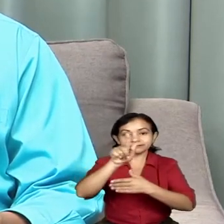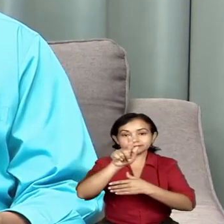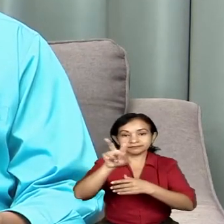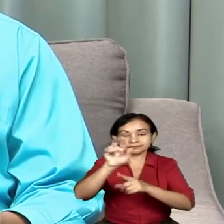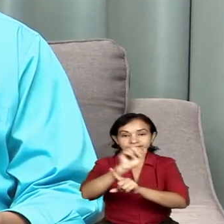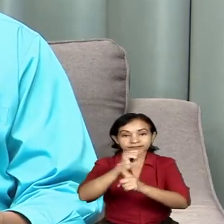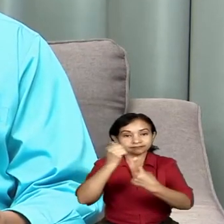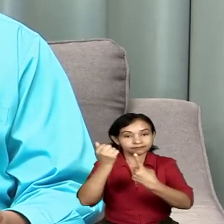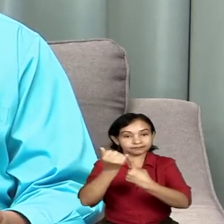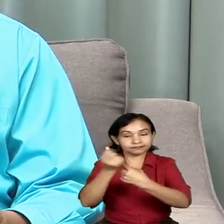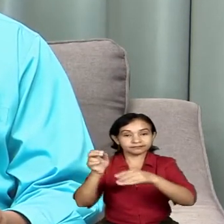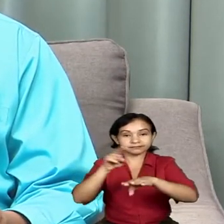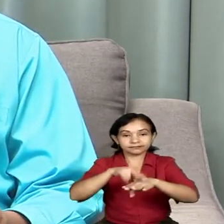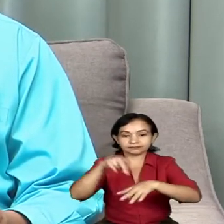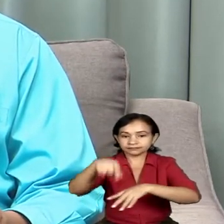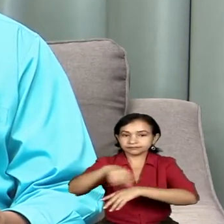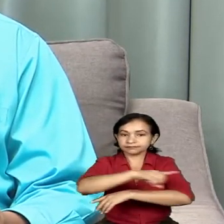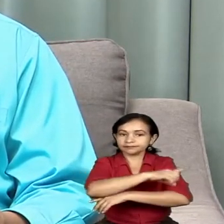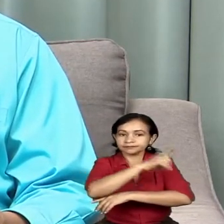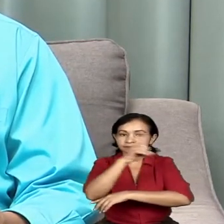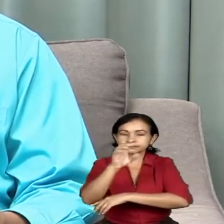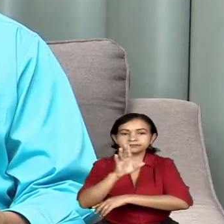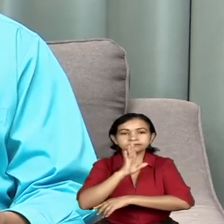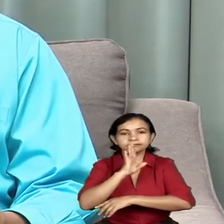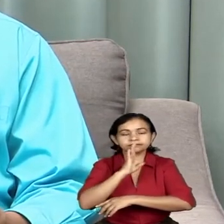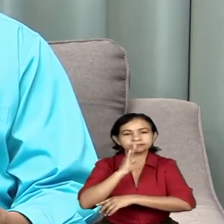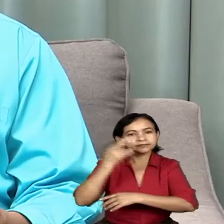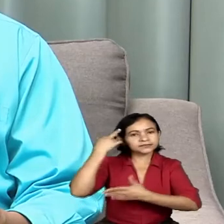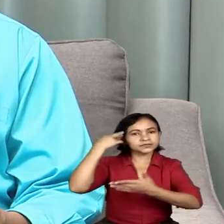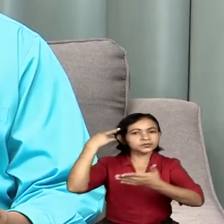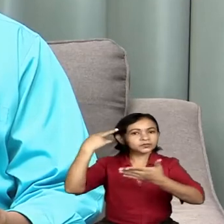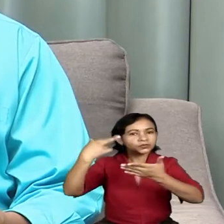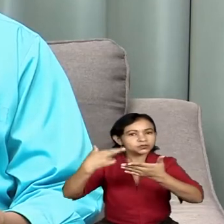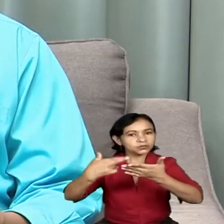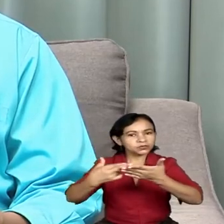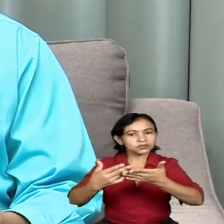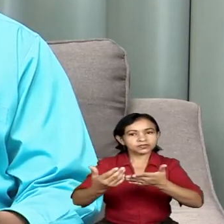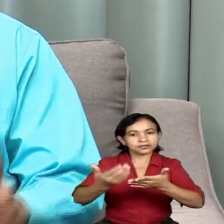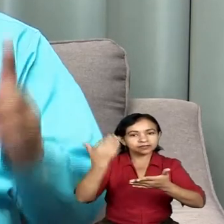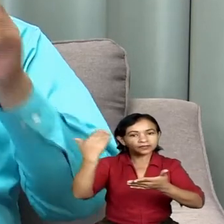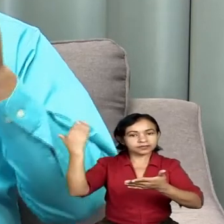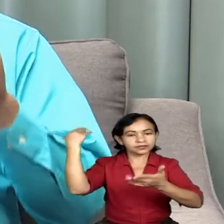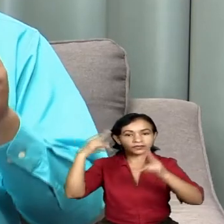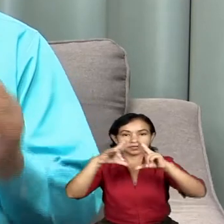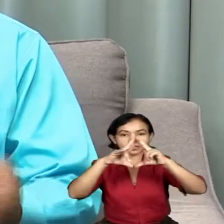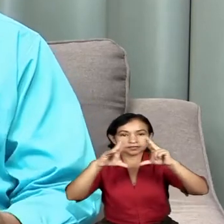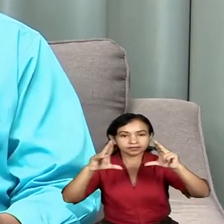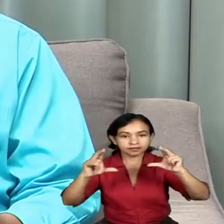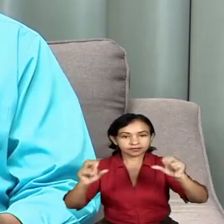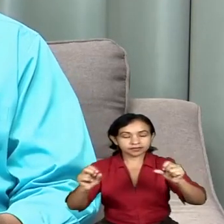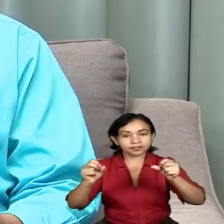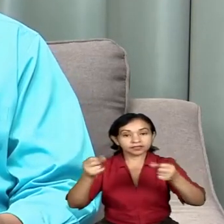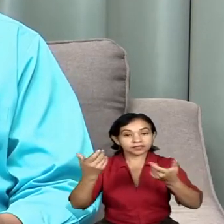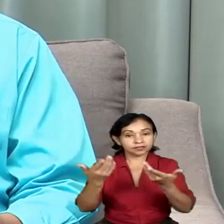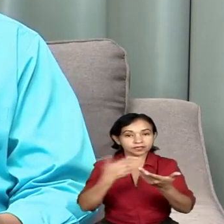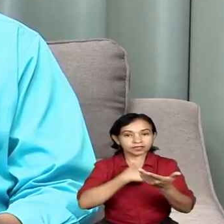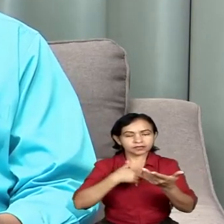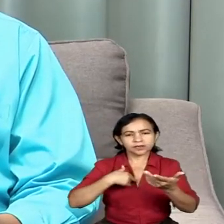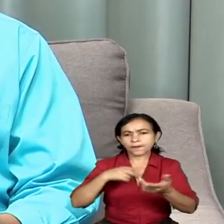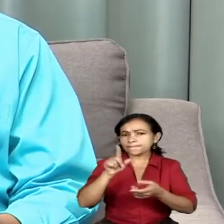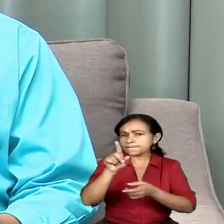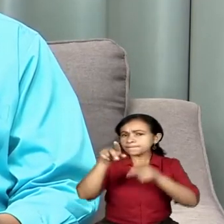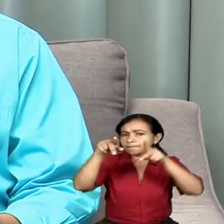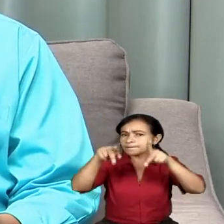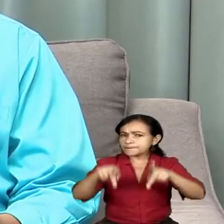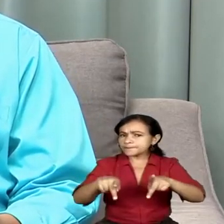Parlamento. En esta oportunidad conversando sobre una gesta heroica que redefinió la historia de nuestro país a partir de un hecho que hizo una persona.